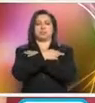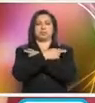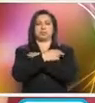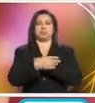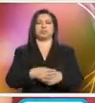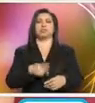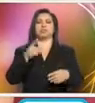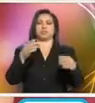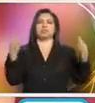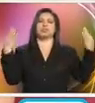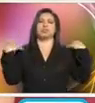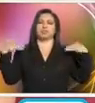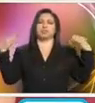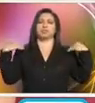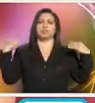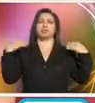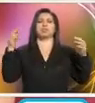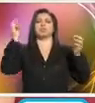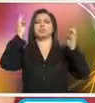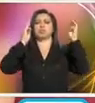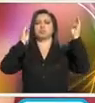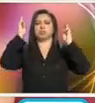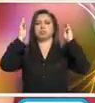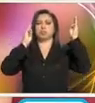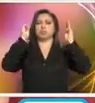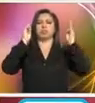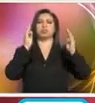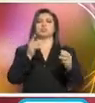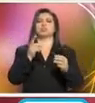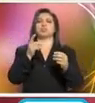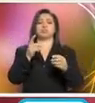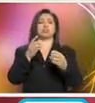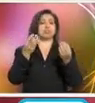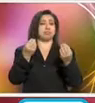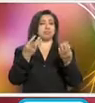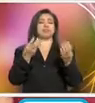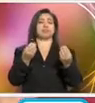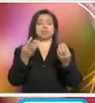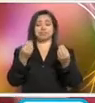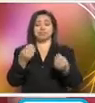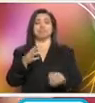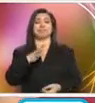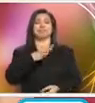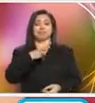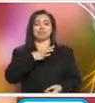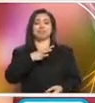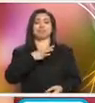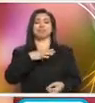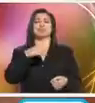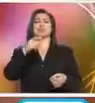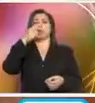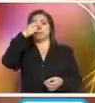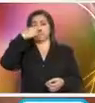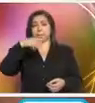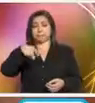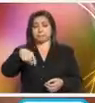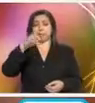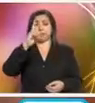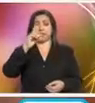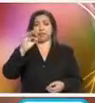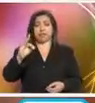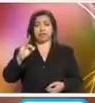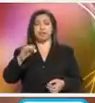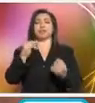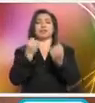un paseo por todos los museos que tenemos a nuestra disposición, tanto en la Ciudad de México como a lo largo del país. Sí, porque además, y lo hemos